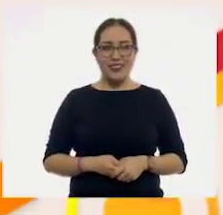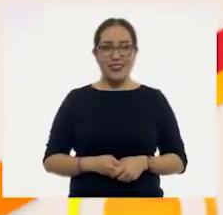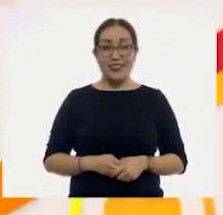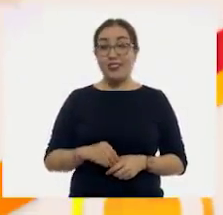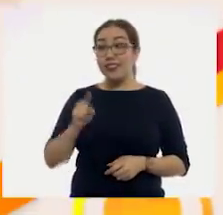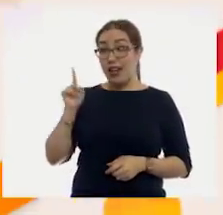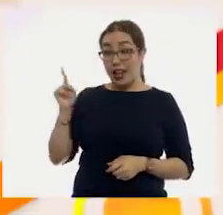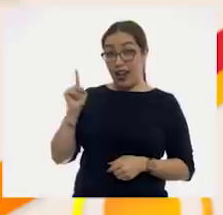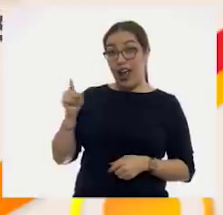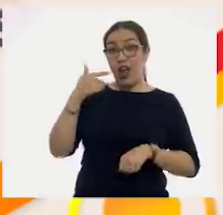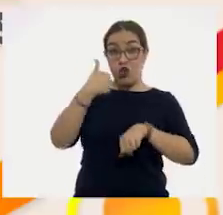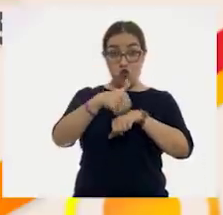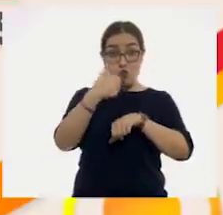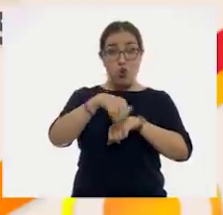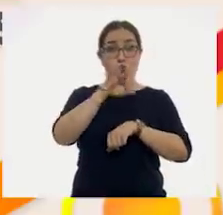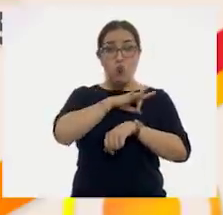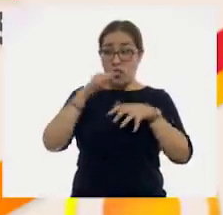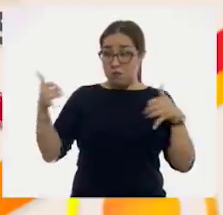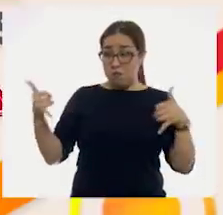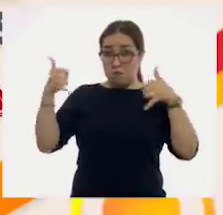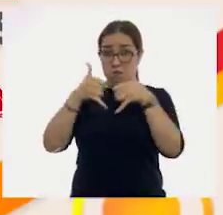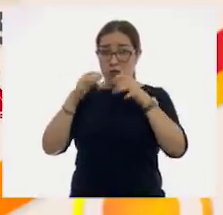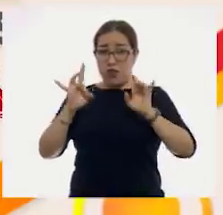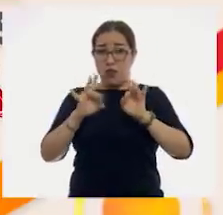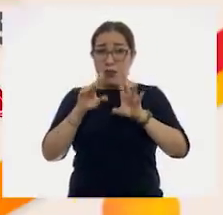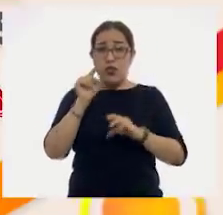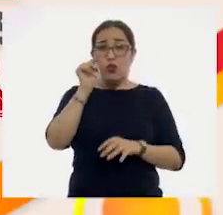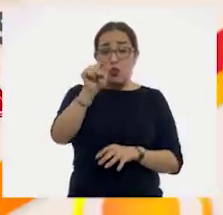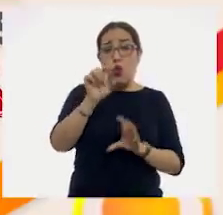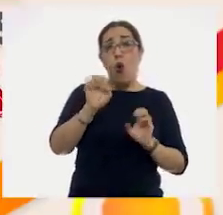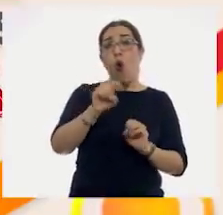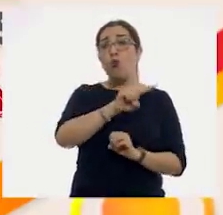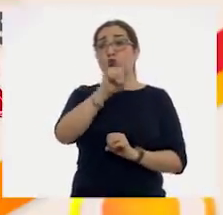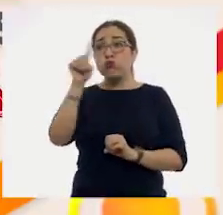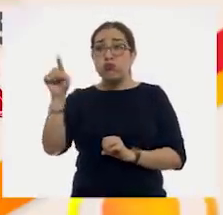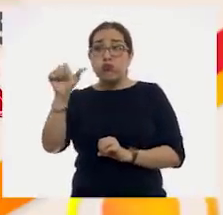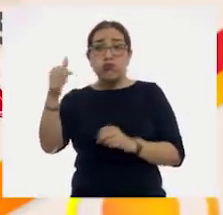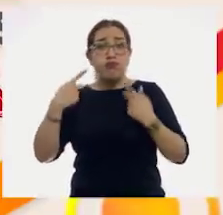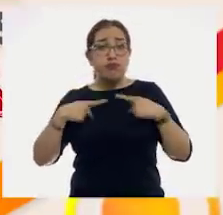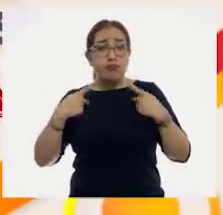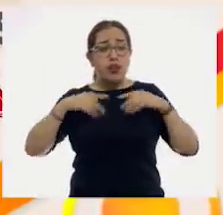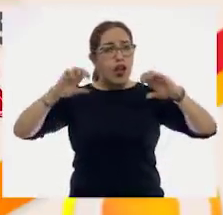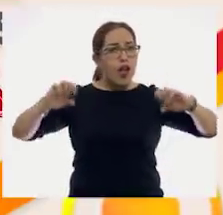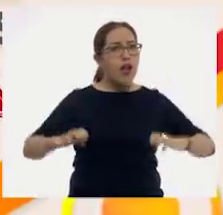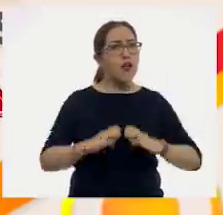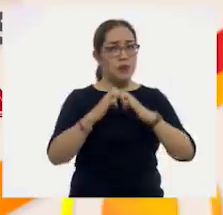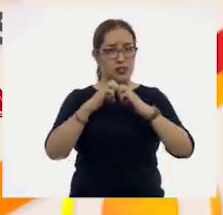número puedes llamar cuando tú o alguien cerca de ti tenga una emergencia.